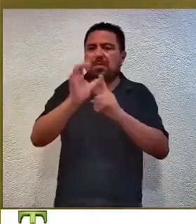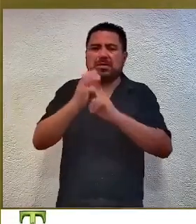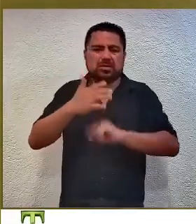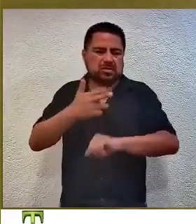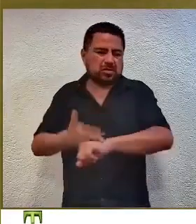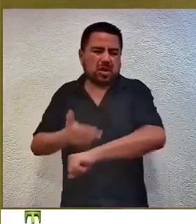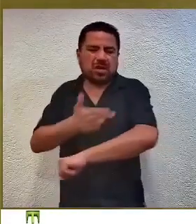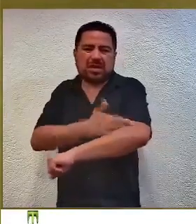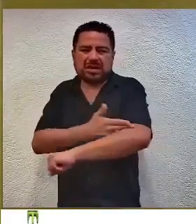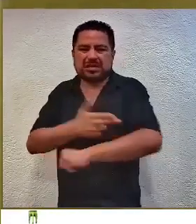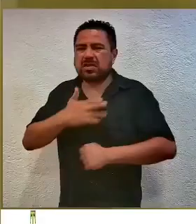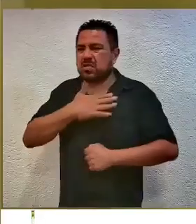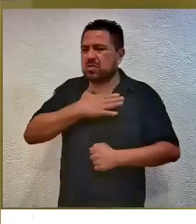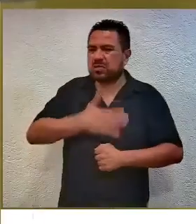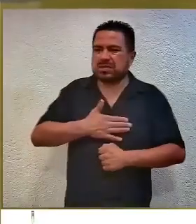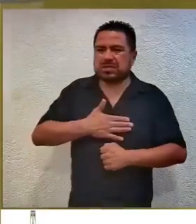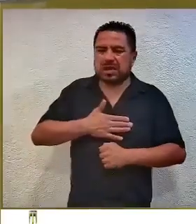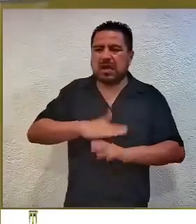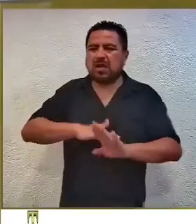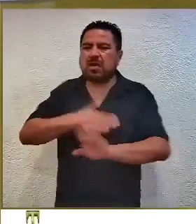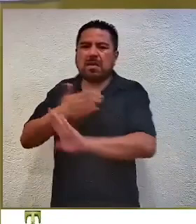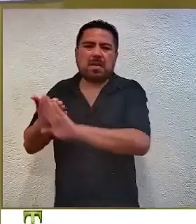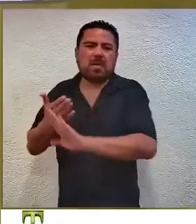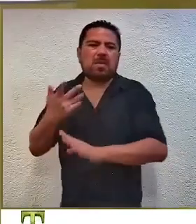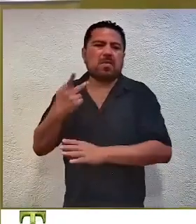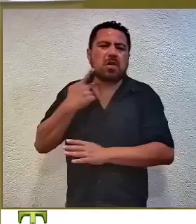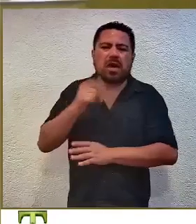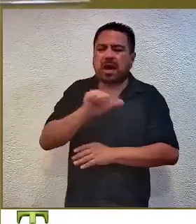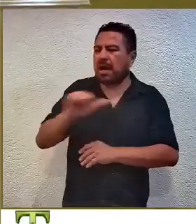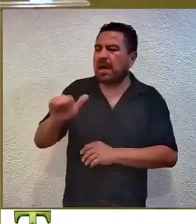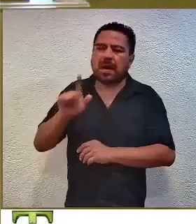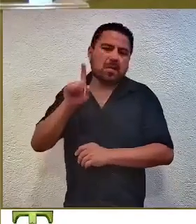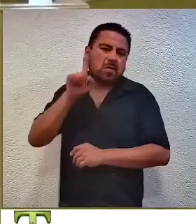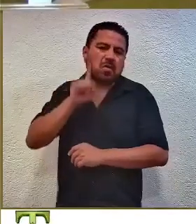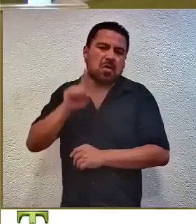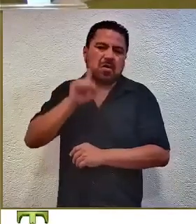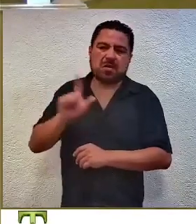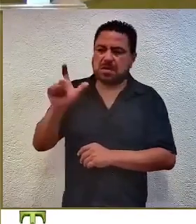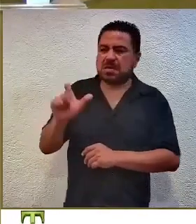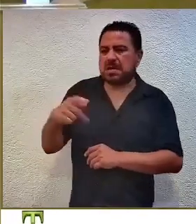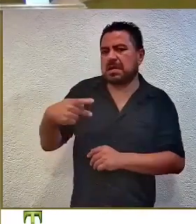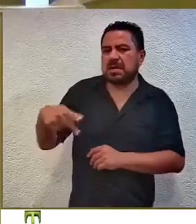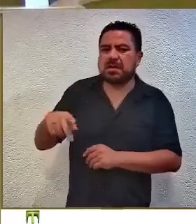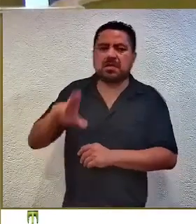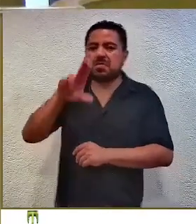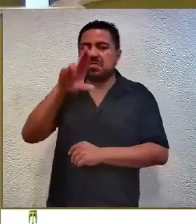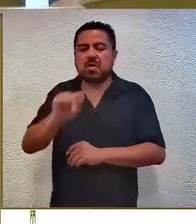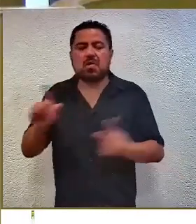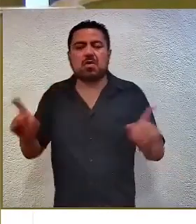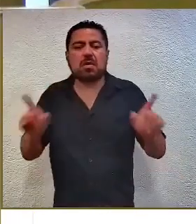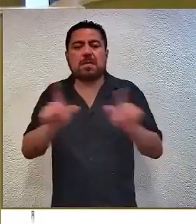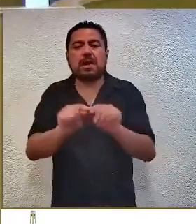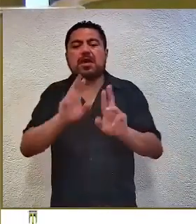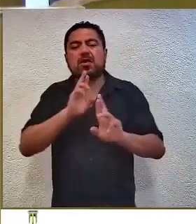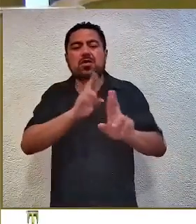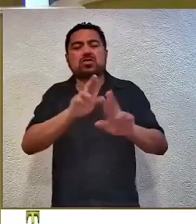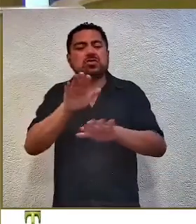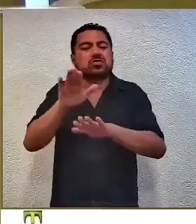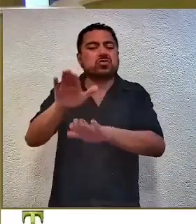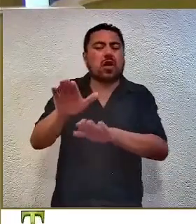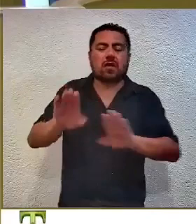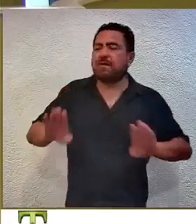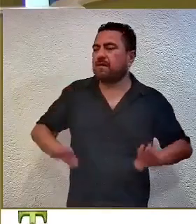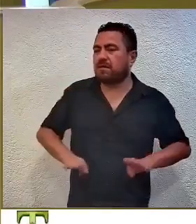y Justicia actos de violencia política contra las mujeres en razón de género, sino que resolvió sobre